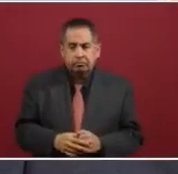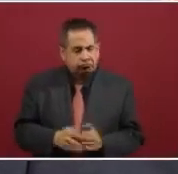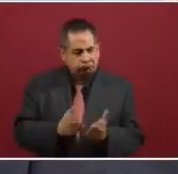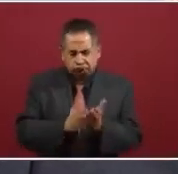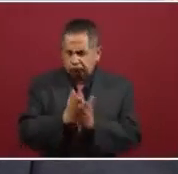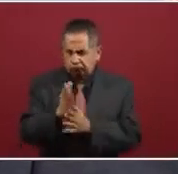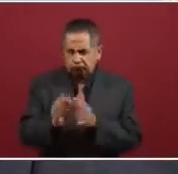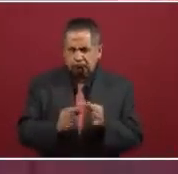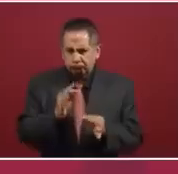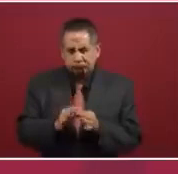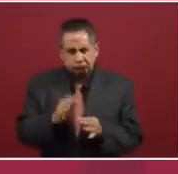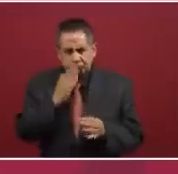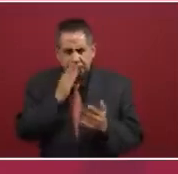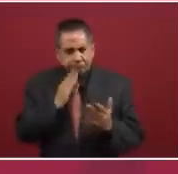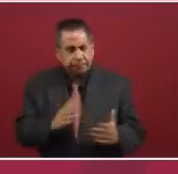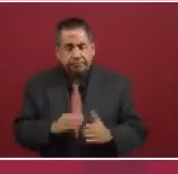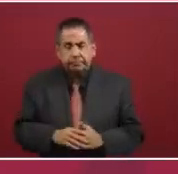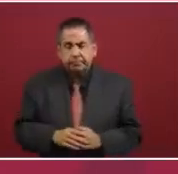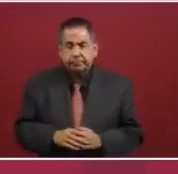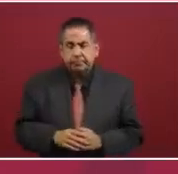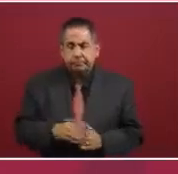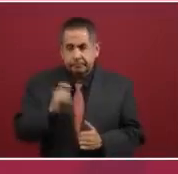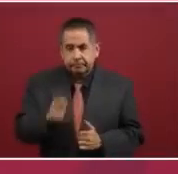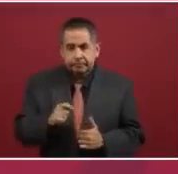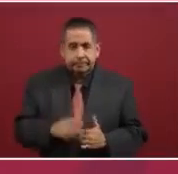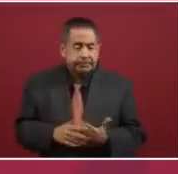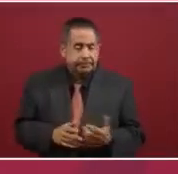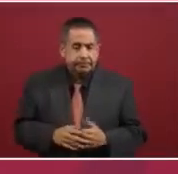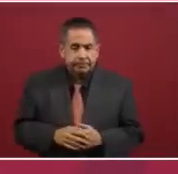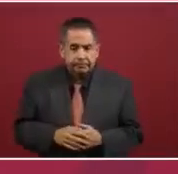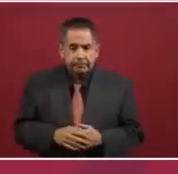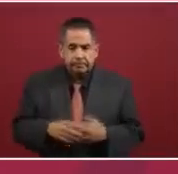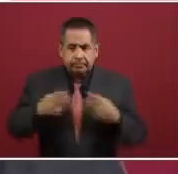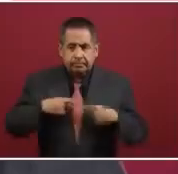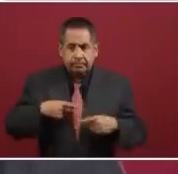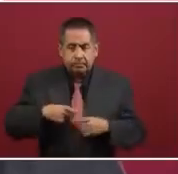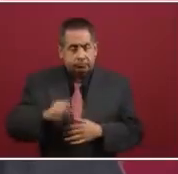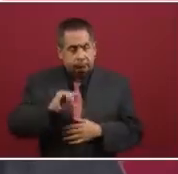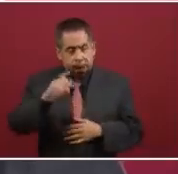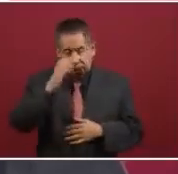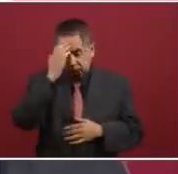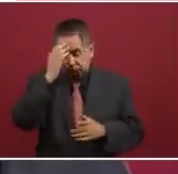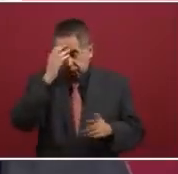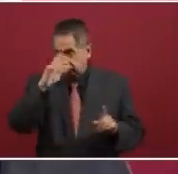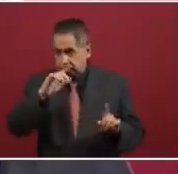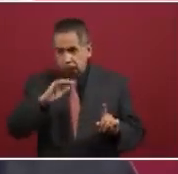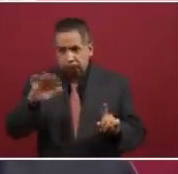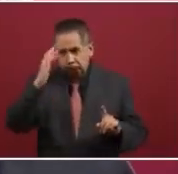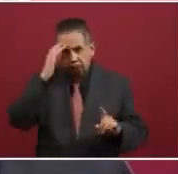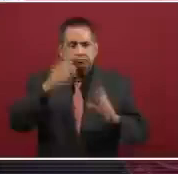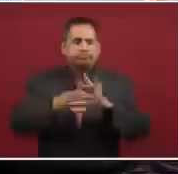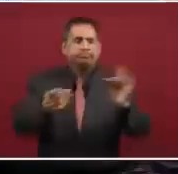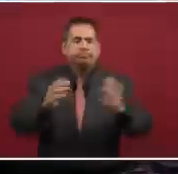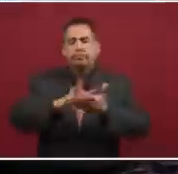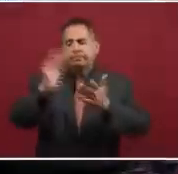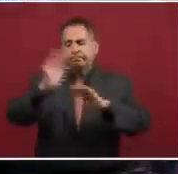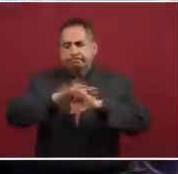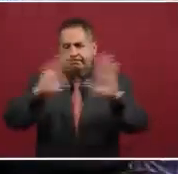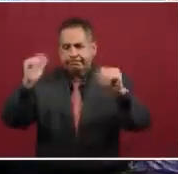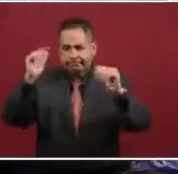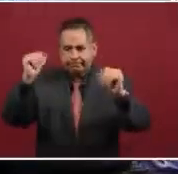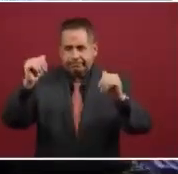recto, es una gente con mucho prestigio. Bueno, muchas